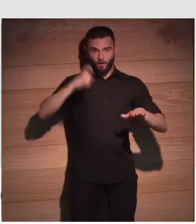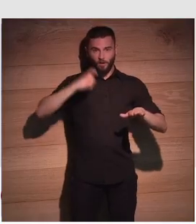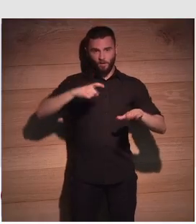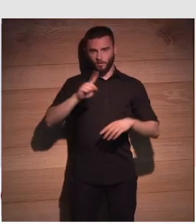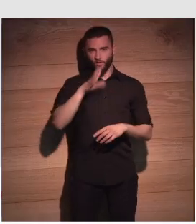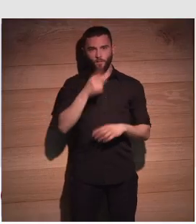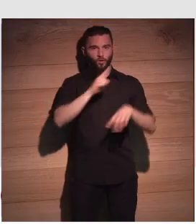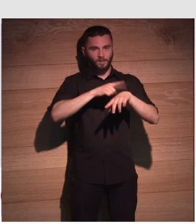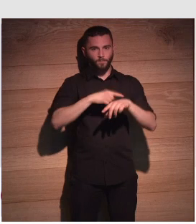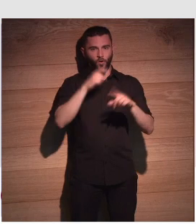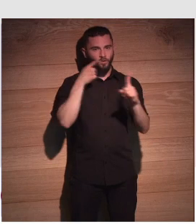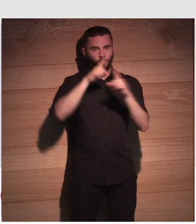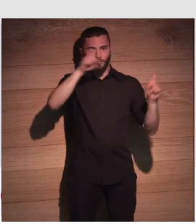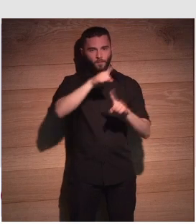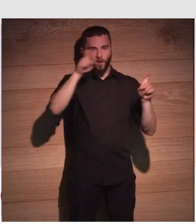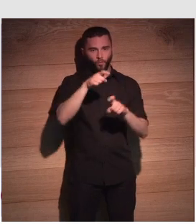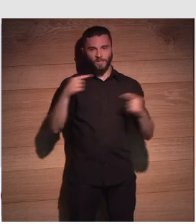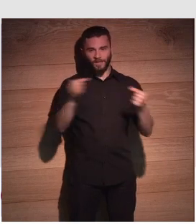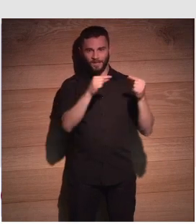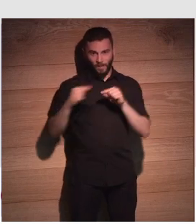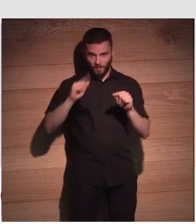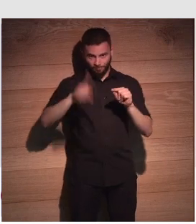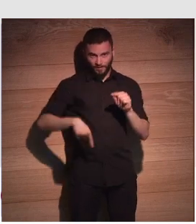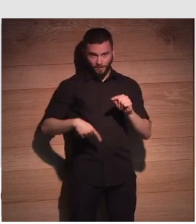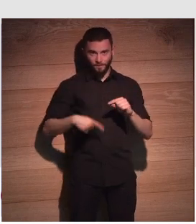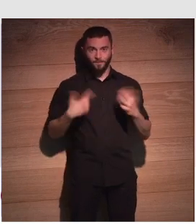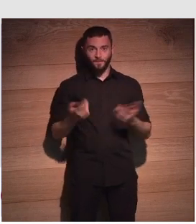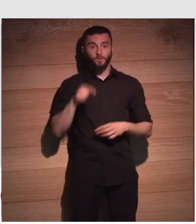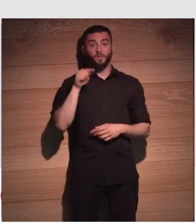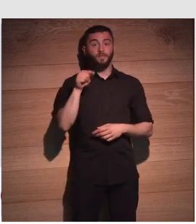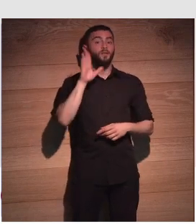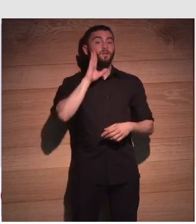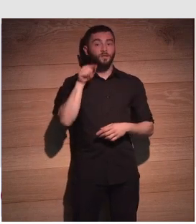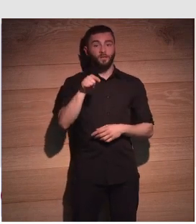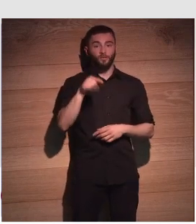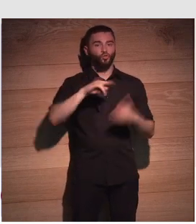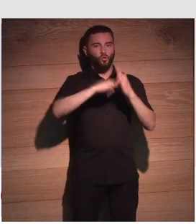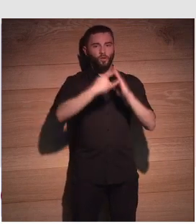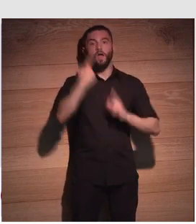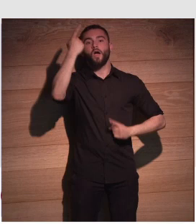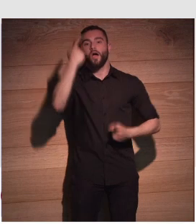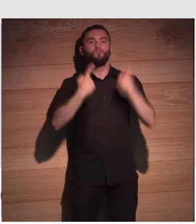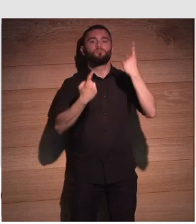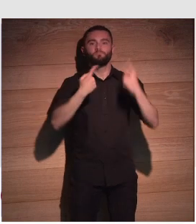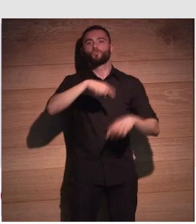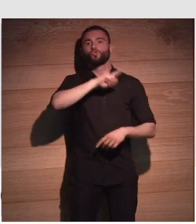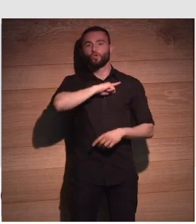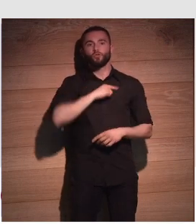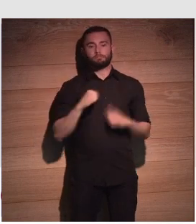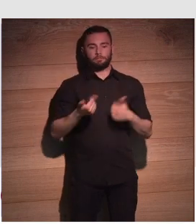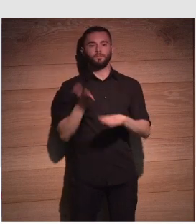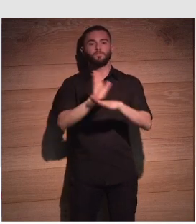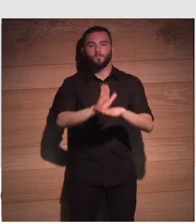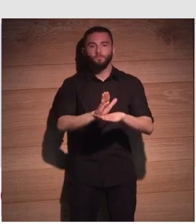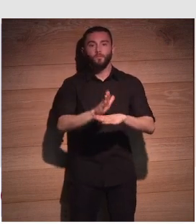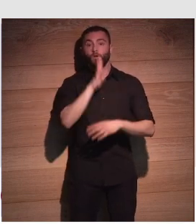para preguntas y para un poco de debate. Son algunas de las soluciones que nosotros damos como inicio.